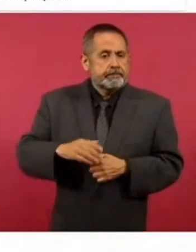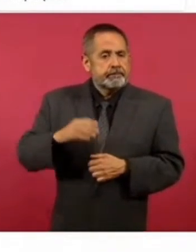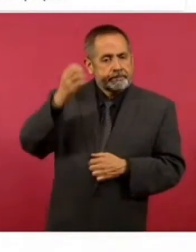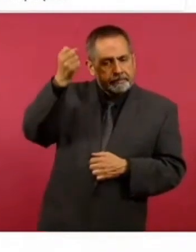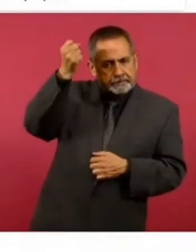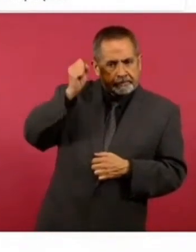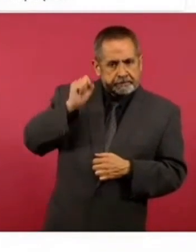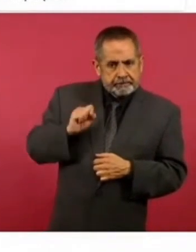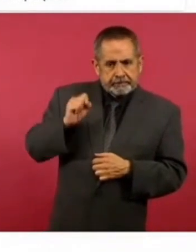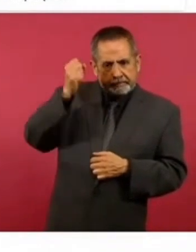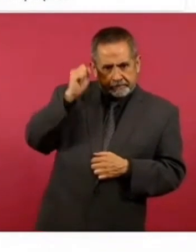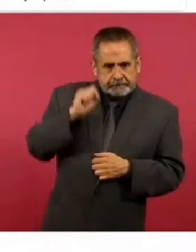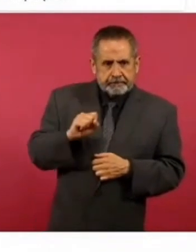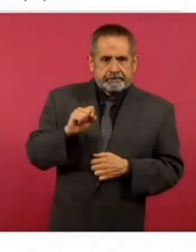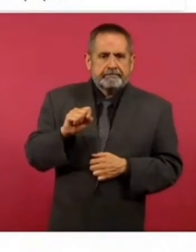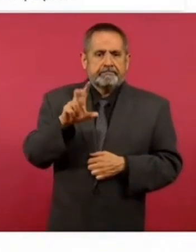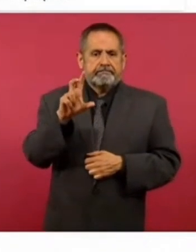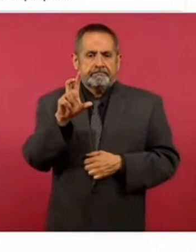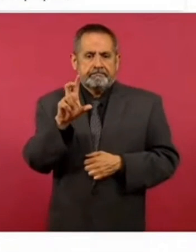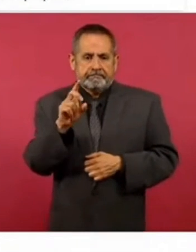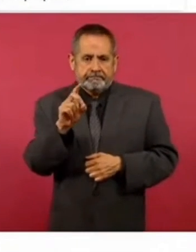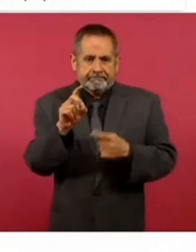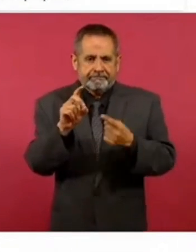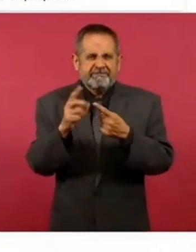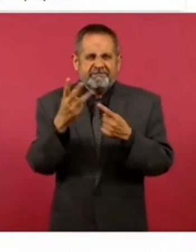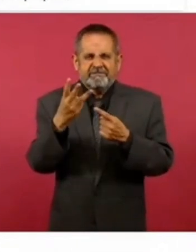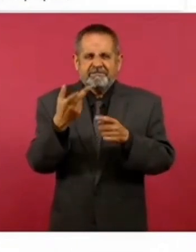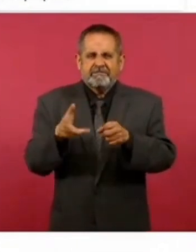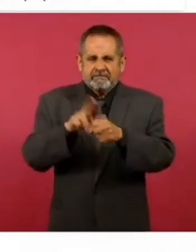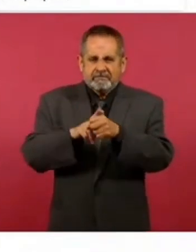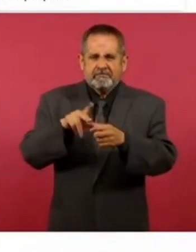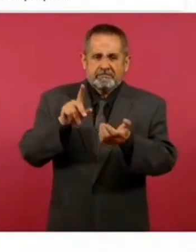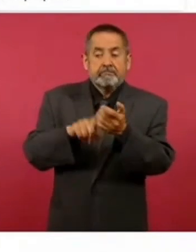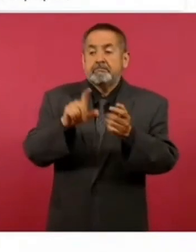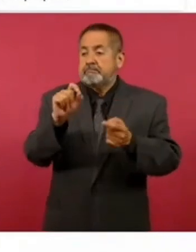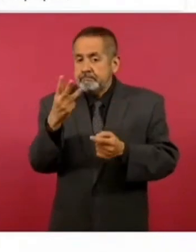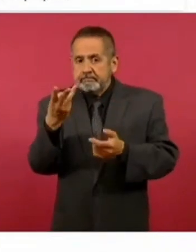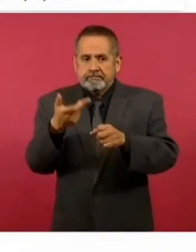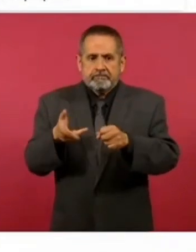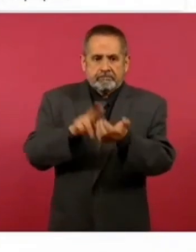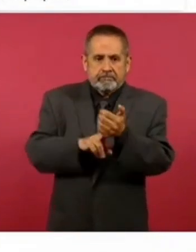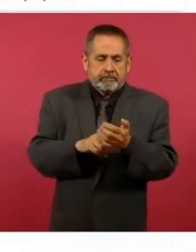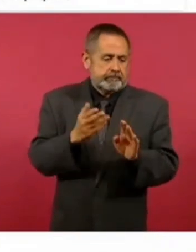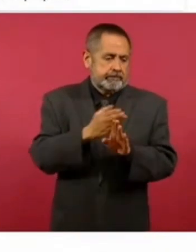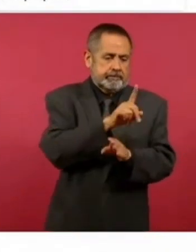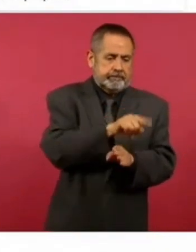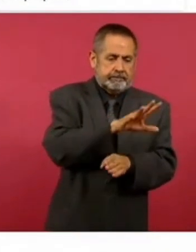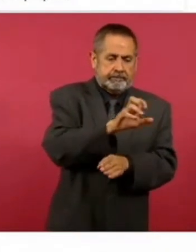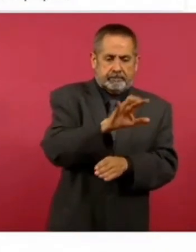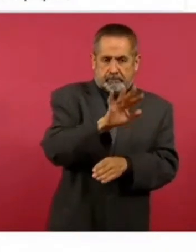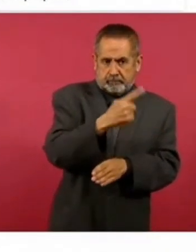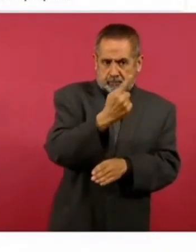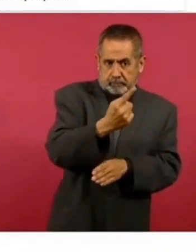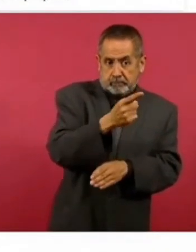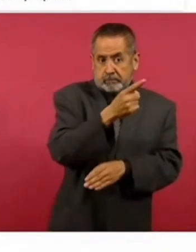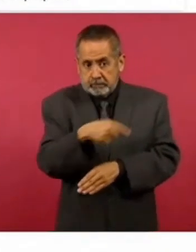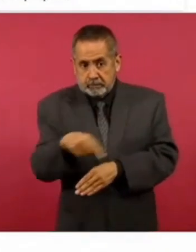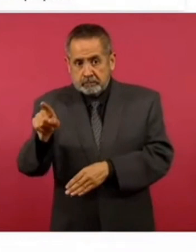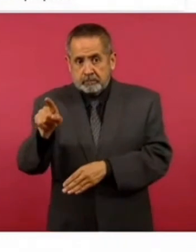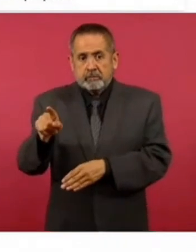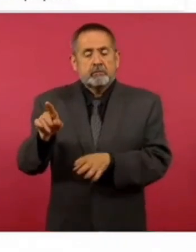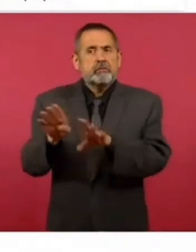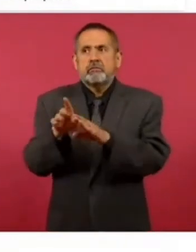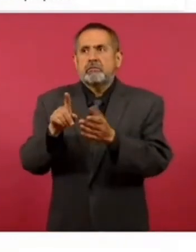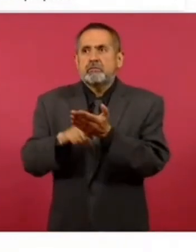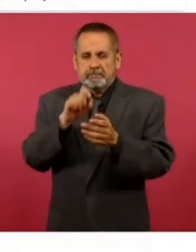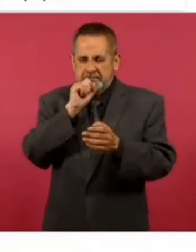23 hospitales con 31 quirófanos. Antes de iniciar se realizaban 1,551 cirugías y para el primer trimestre,